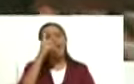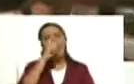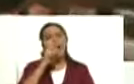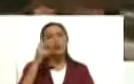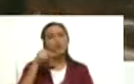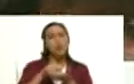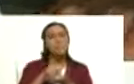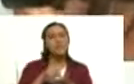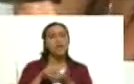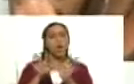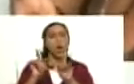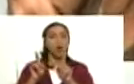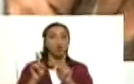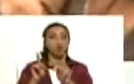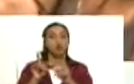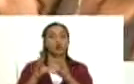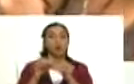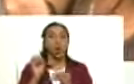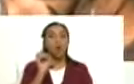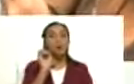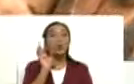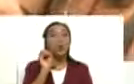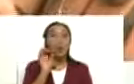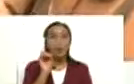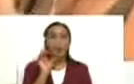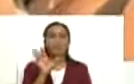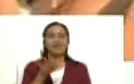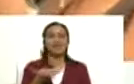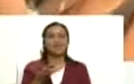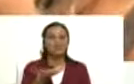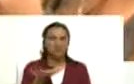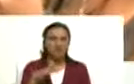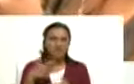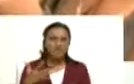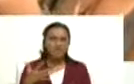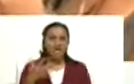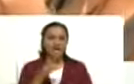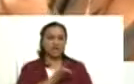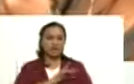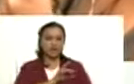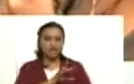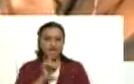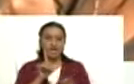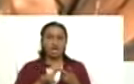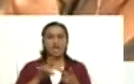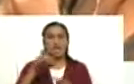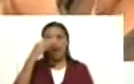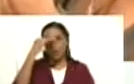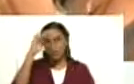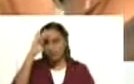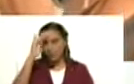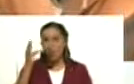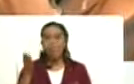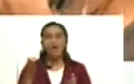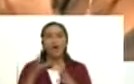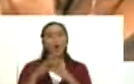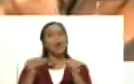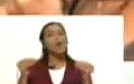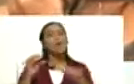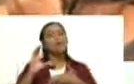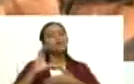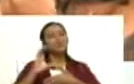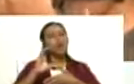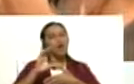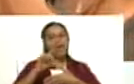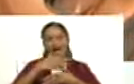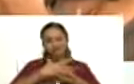cumbres Santiago de Chile, en La Habana, donde declaramos la zona de América Latina y el Caribe como zona de paz. Y